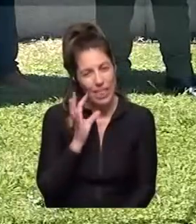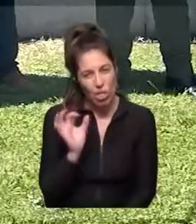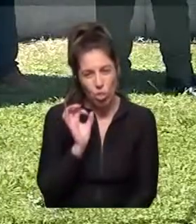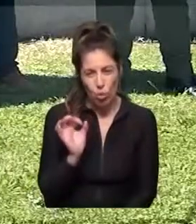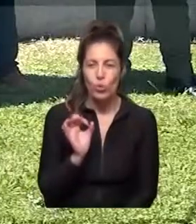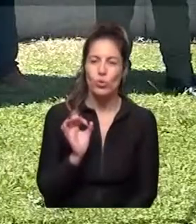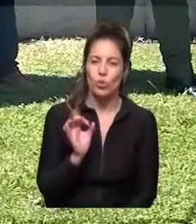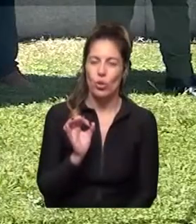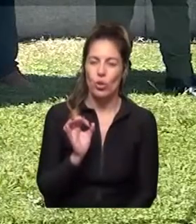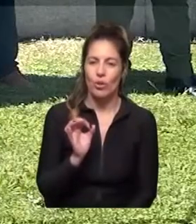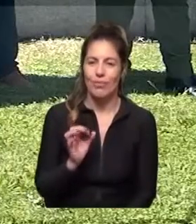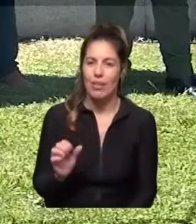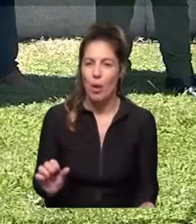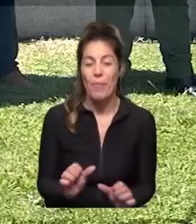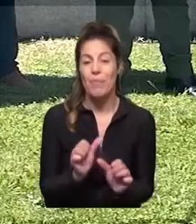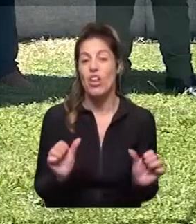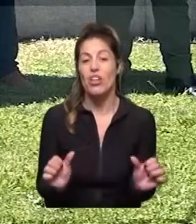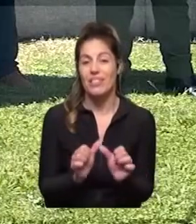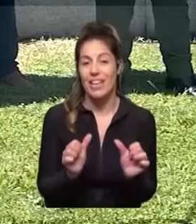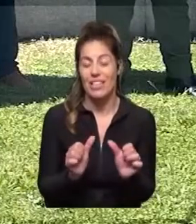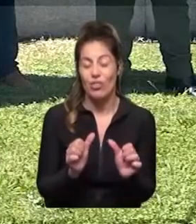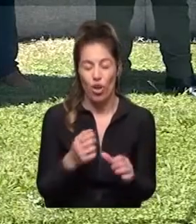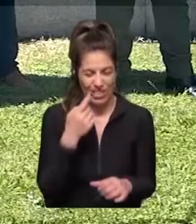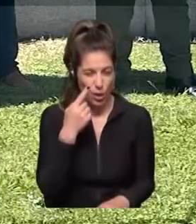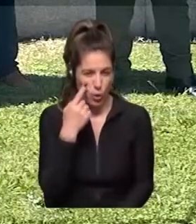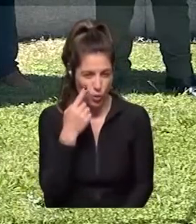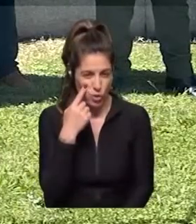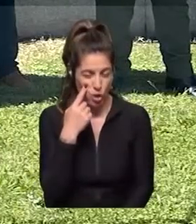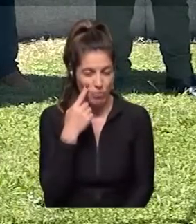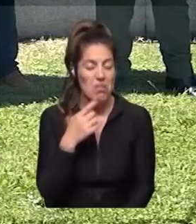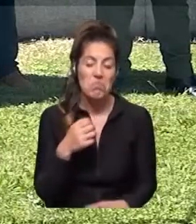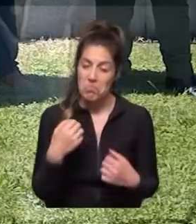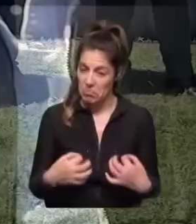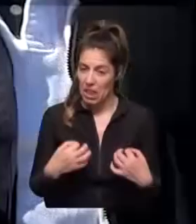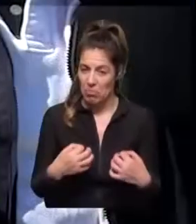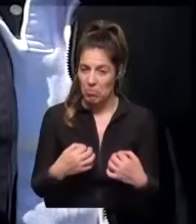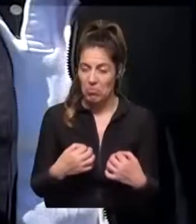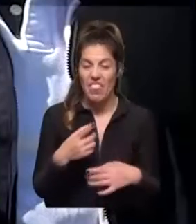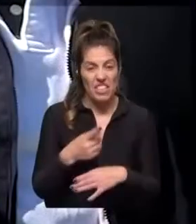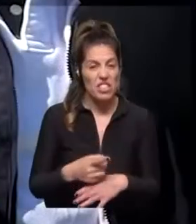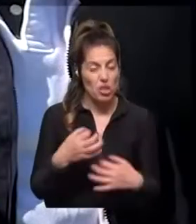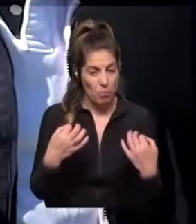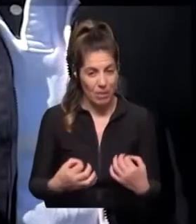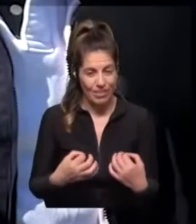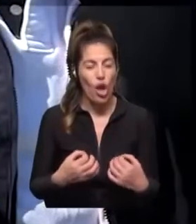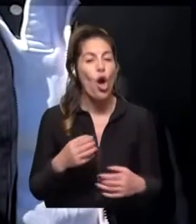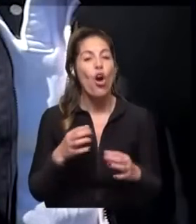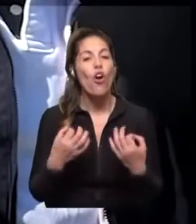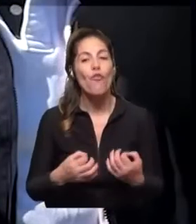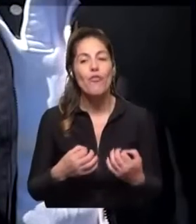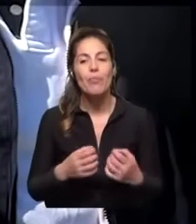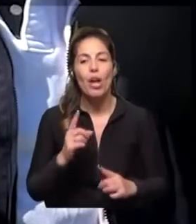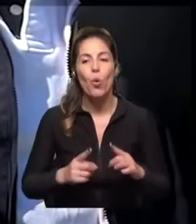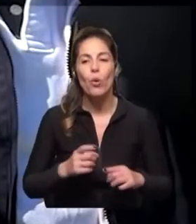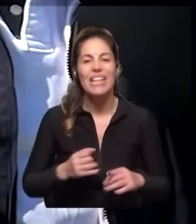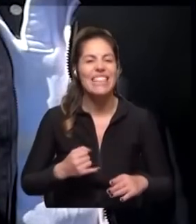en la reacción primera a lo que había trascendido nos Parece que fue una medida acertada algunas irregularidades en el manejo